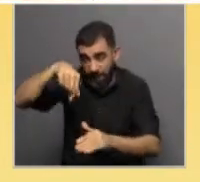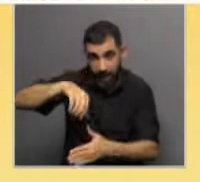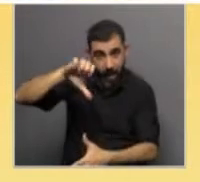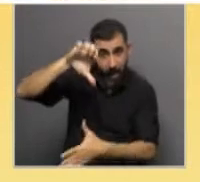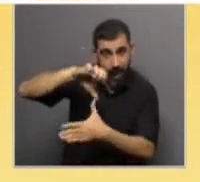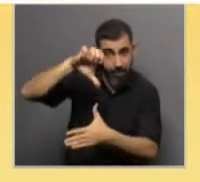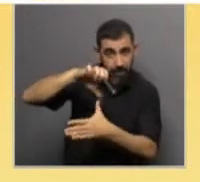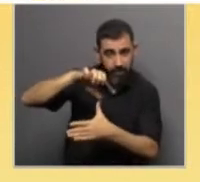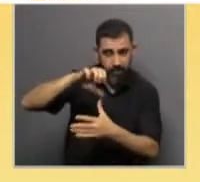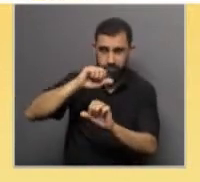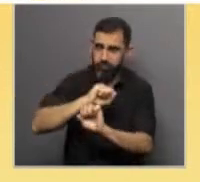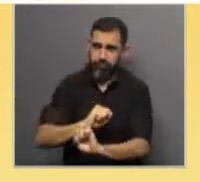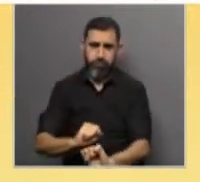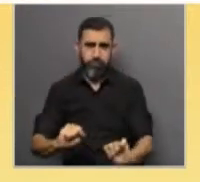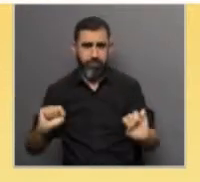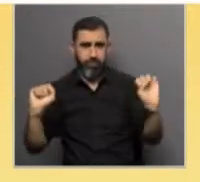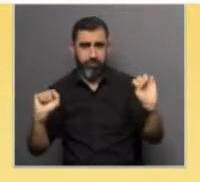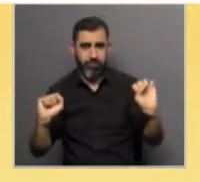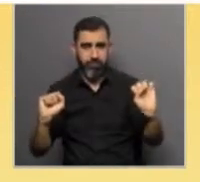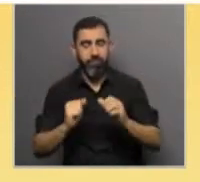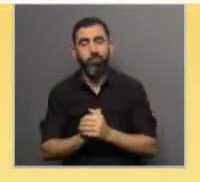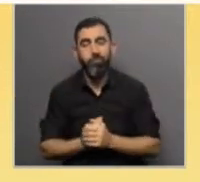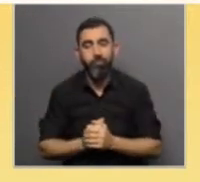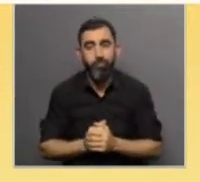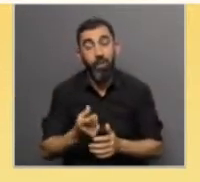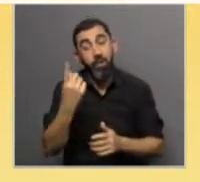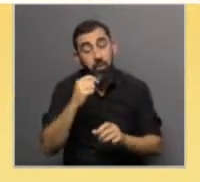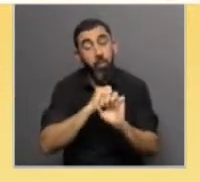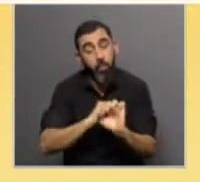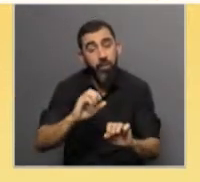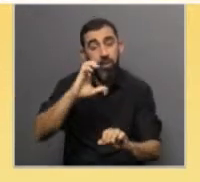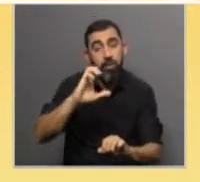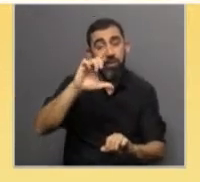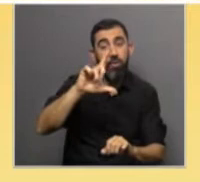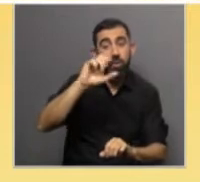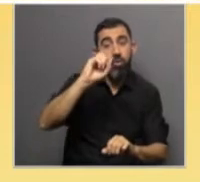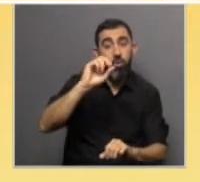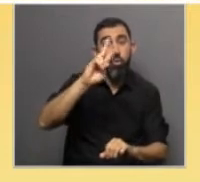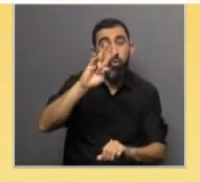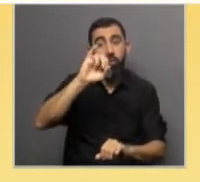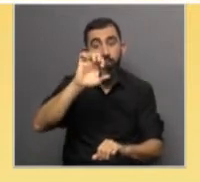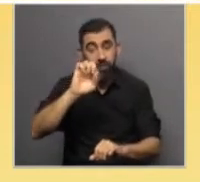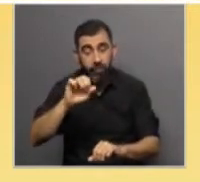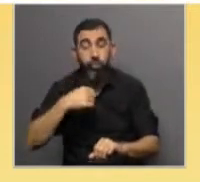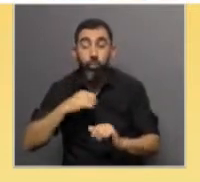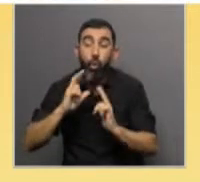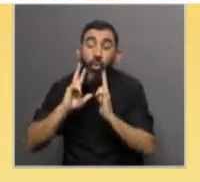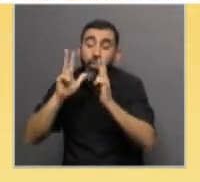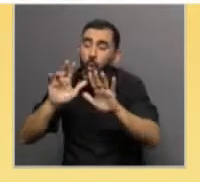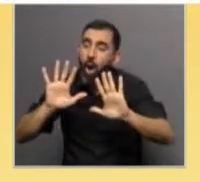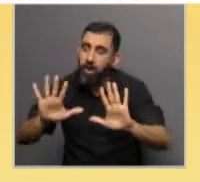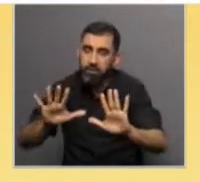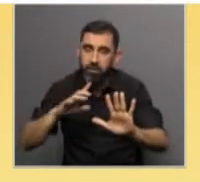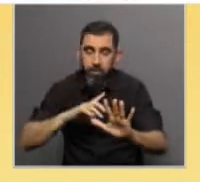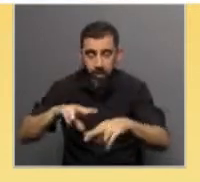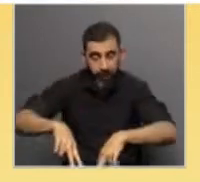De allí que el modelo Clovis, yo he sostenido y en mis trabajos lo he